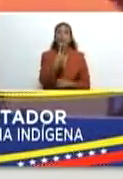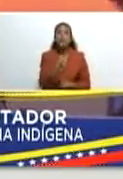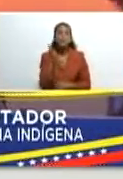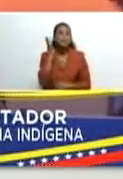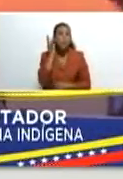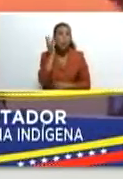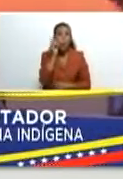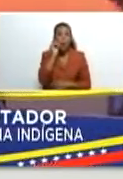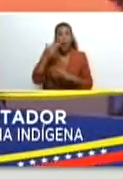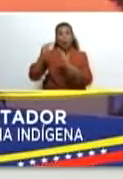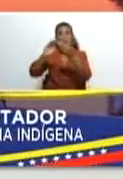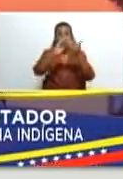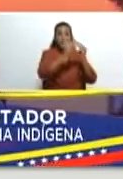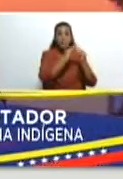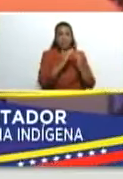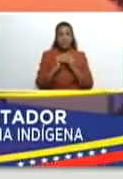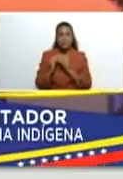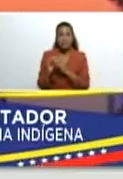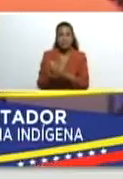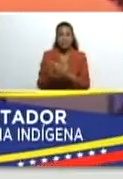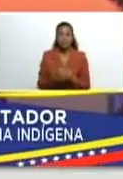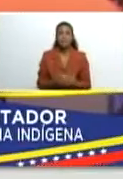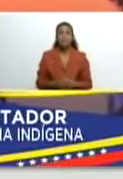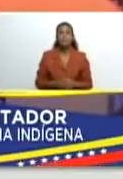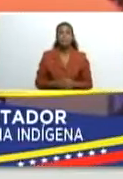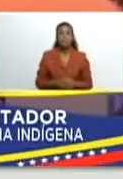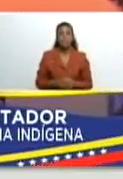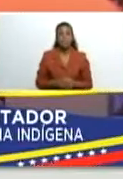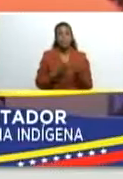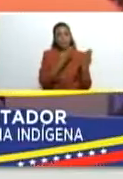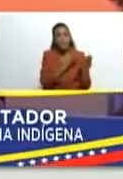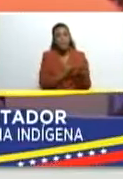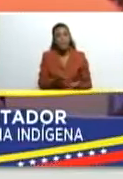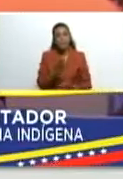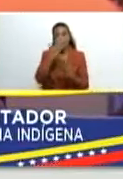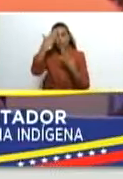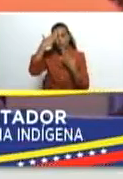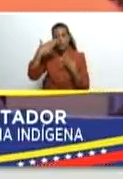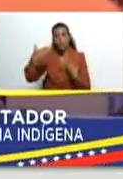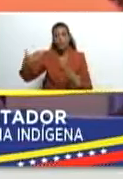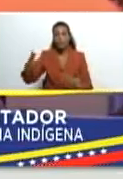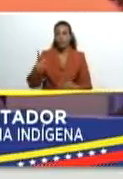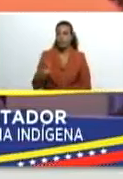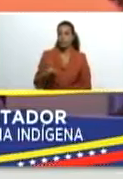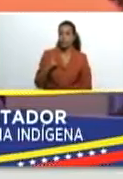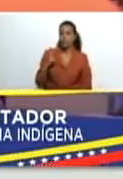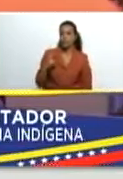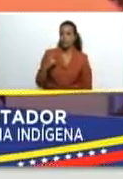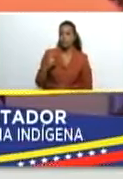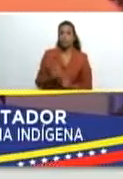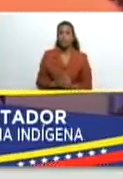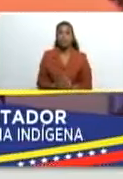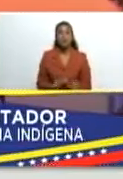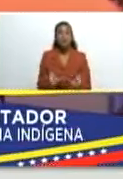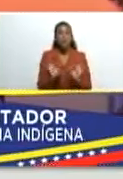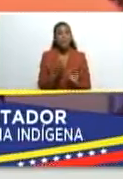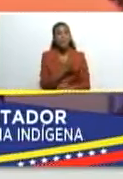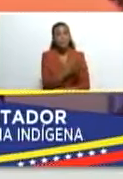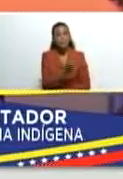presentes, compañeros, compañeras, les doy mi saludo muy